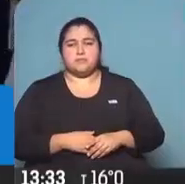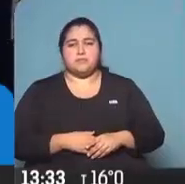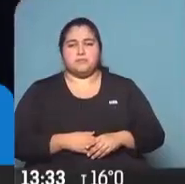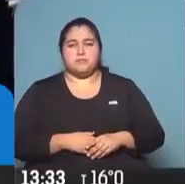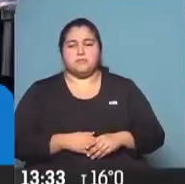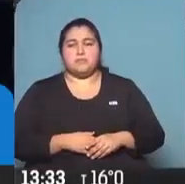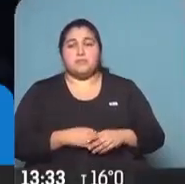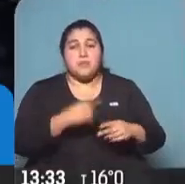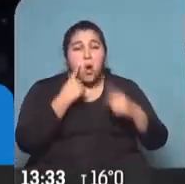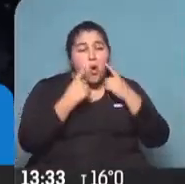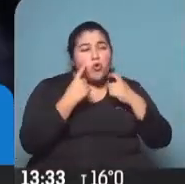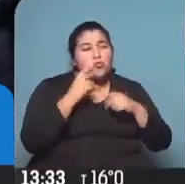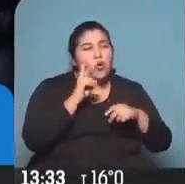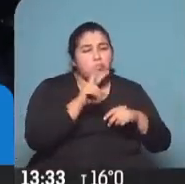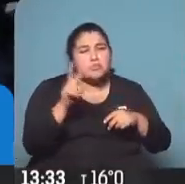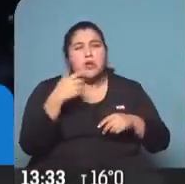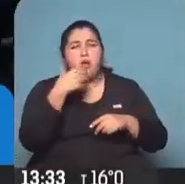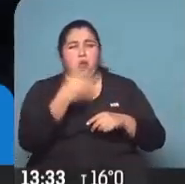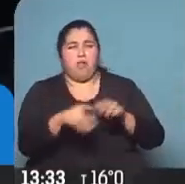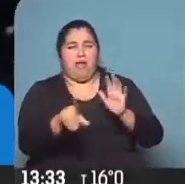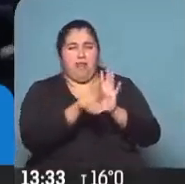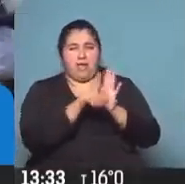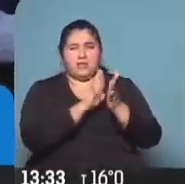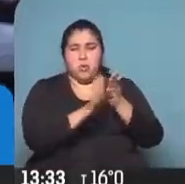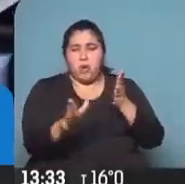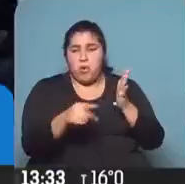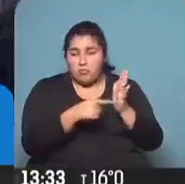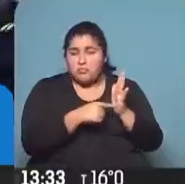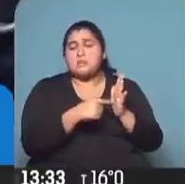rostros de un movimiento de la legislación aplicable